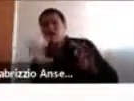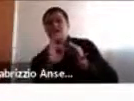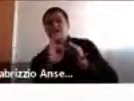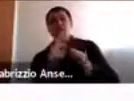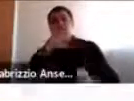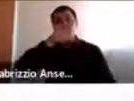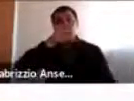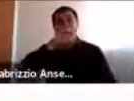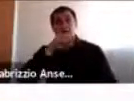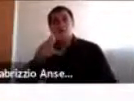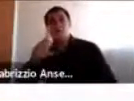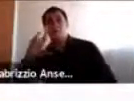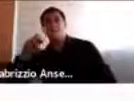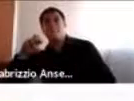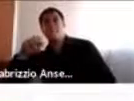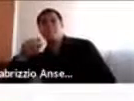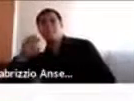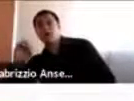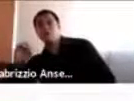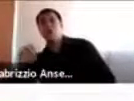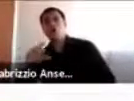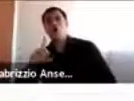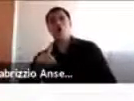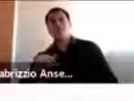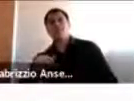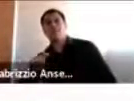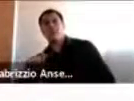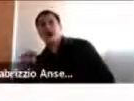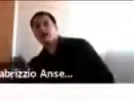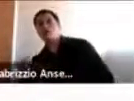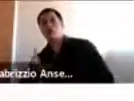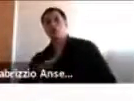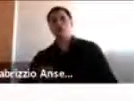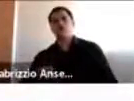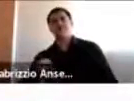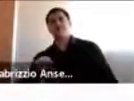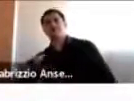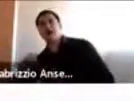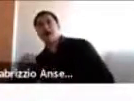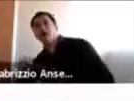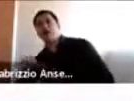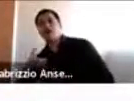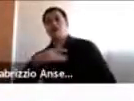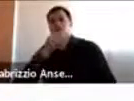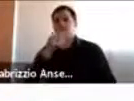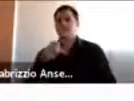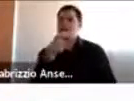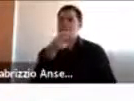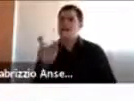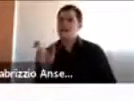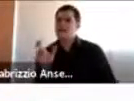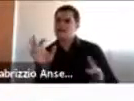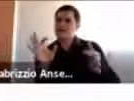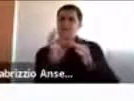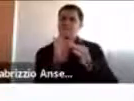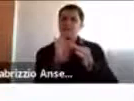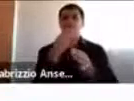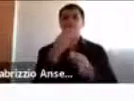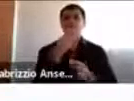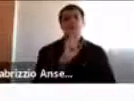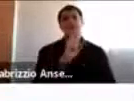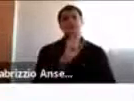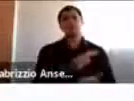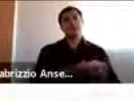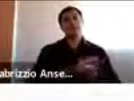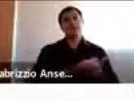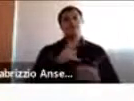y si a la palabra pato la P la cambio por una G pues como suena ¿verdad? Y si a la palabra pato